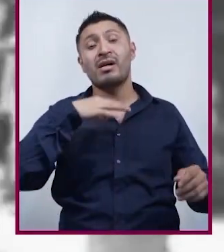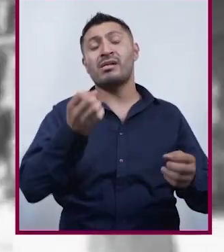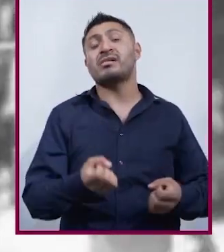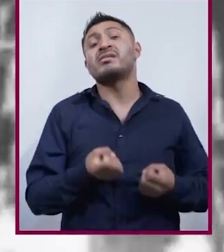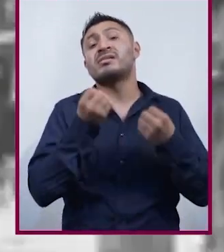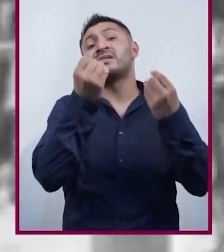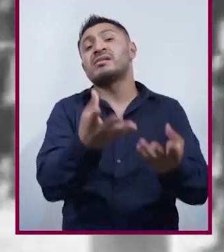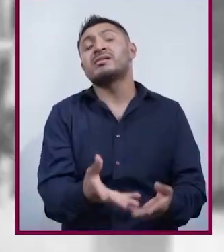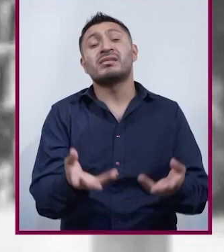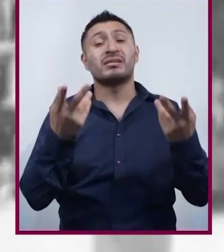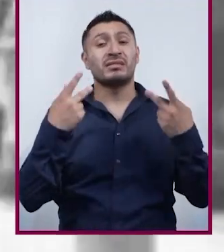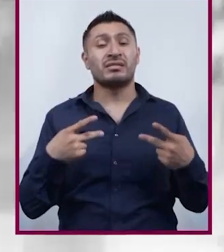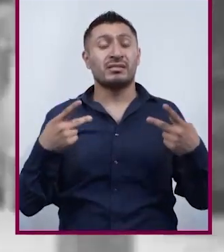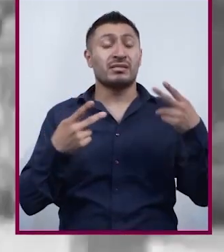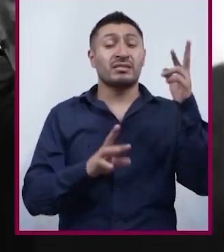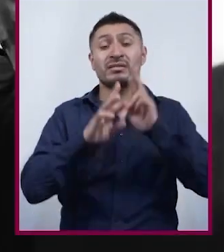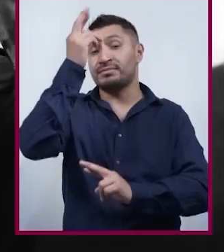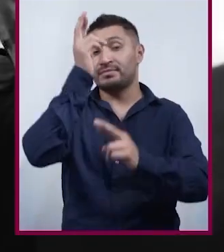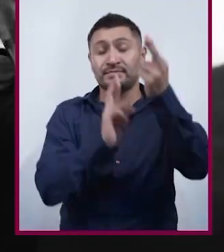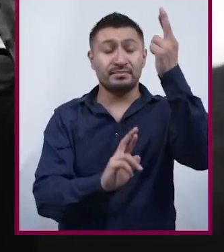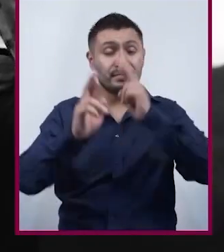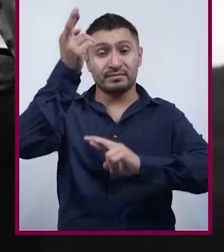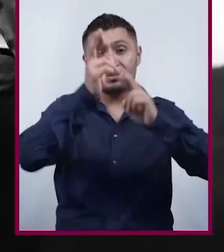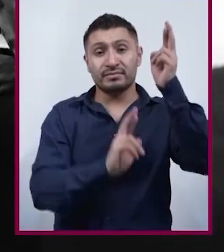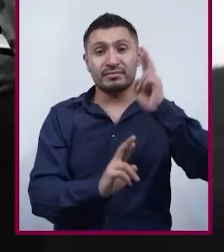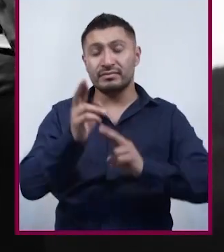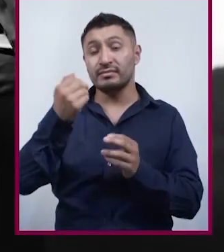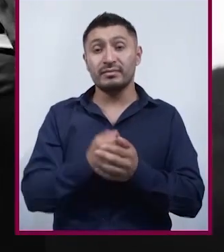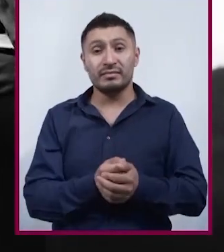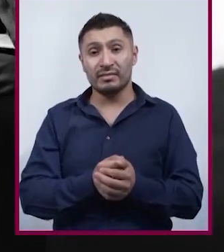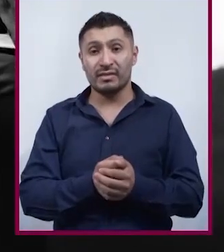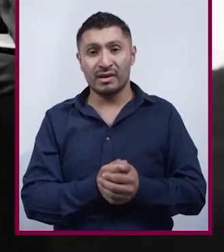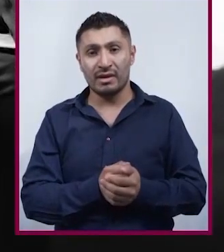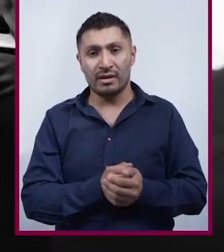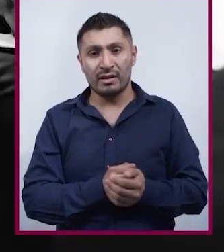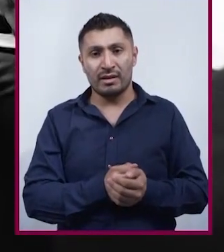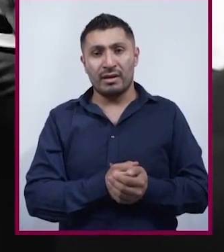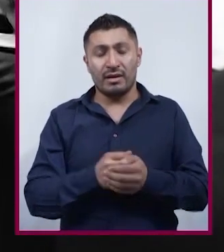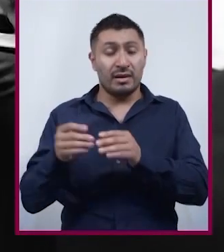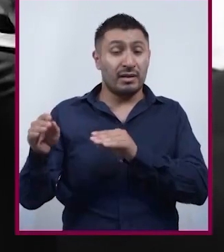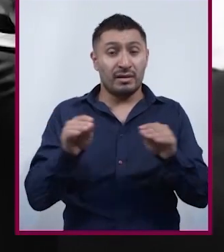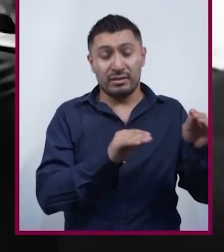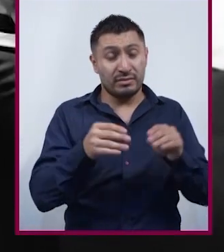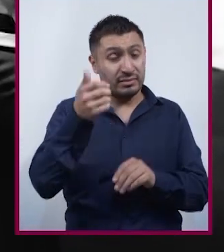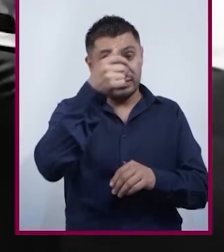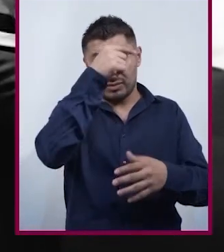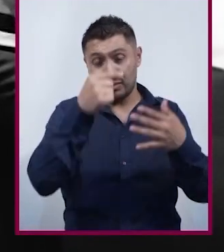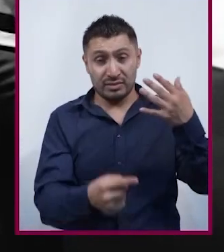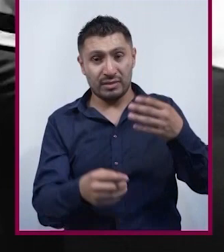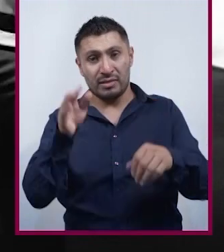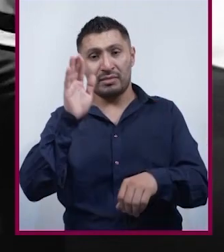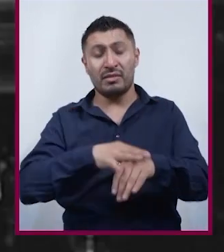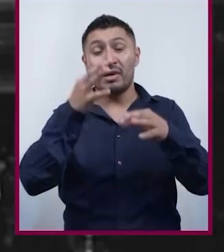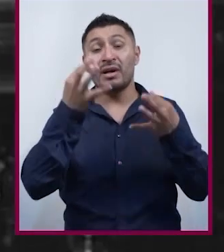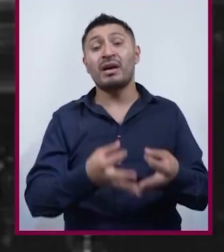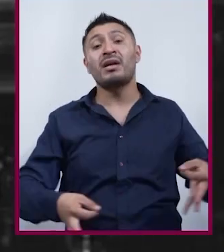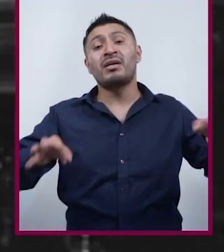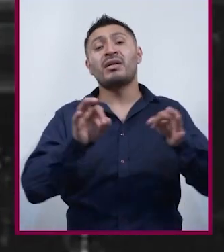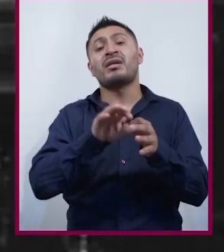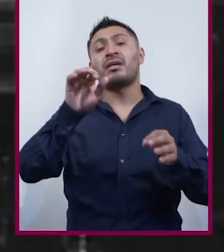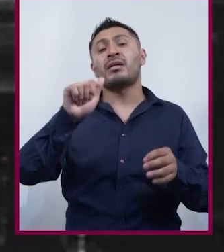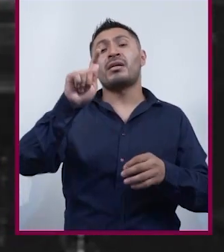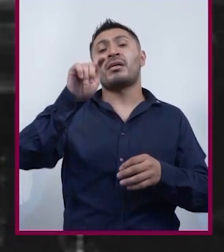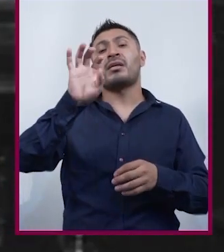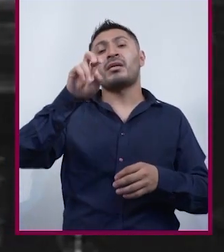daban esencia a la incipiente revolución. Entre estos movimientos, uno de los más destacados fue el del Ateneo de la